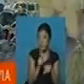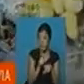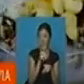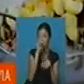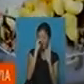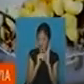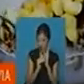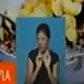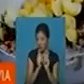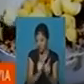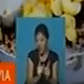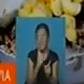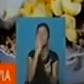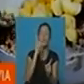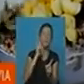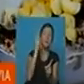bajo, unos